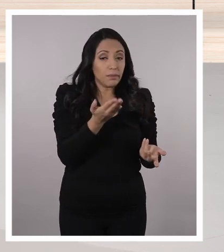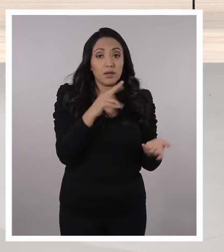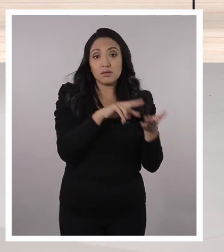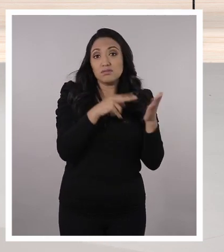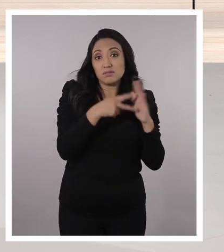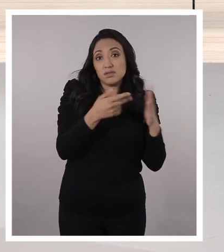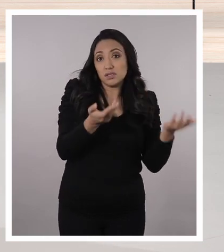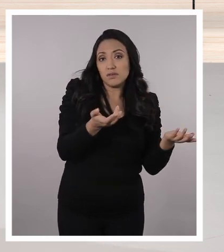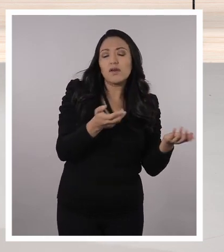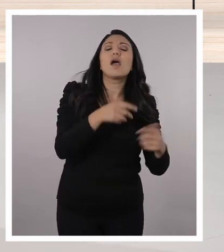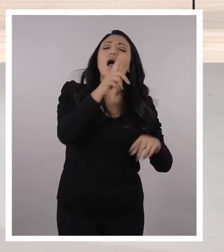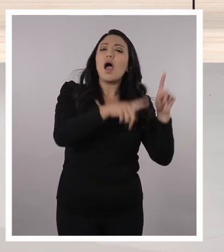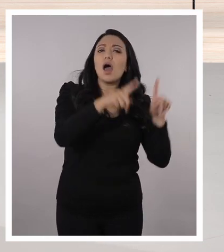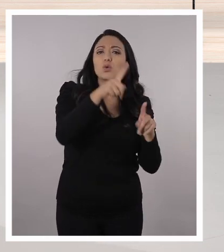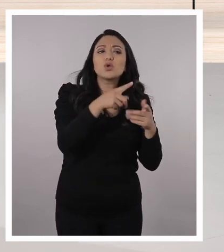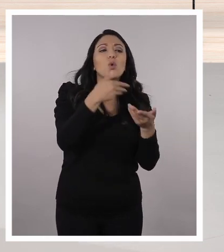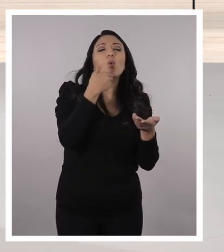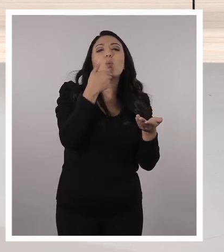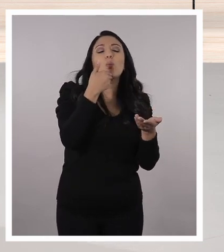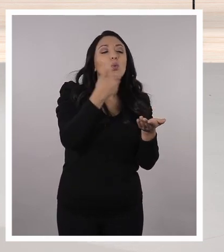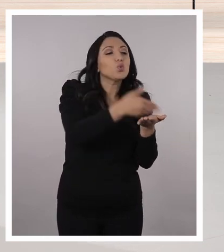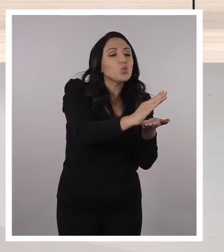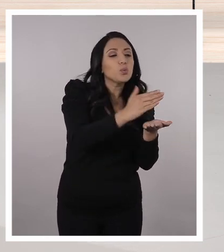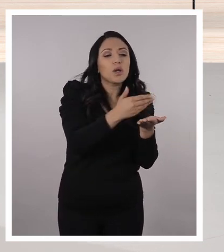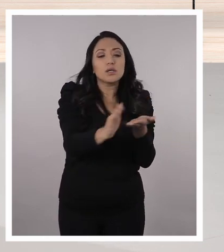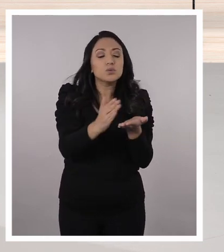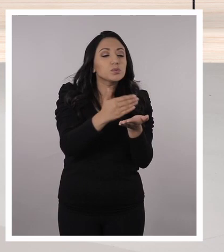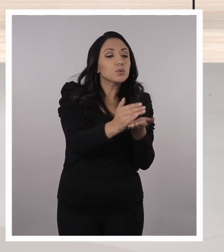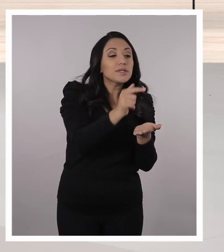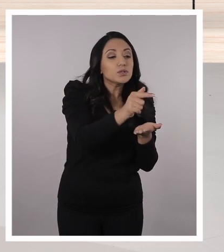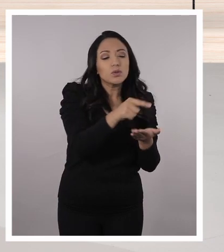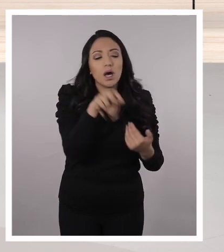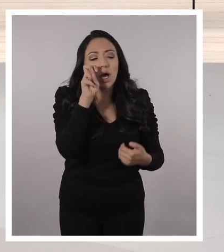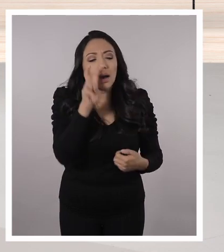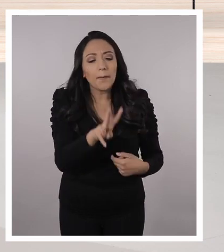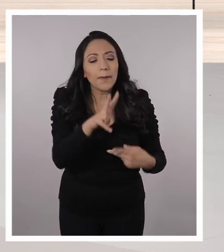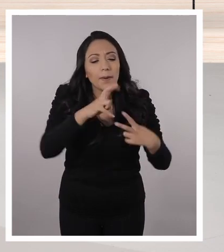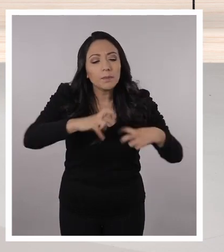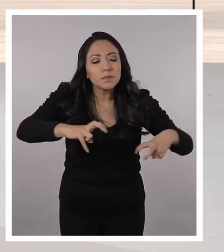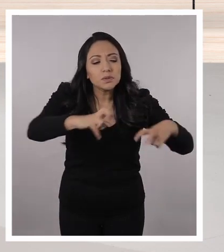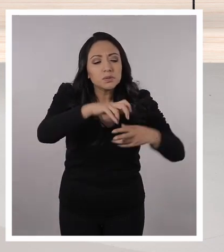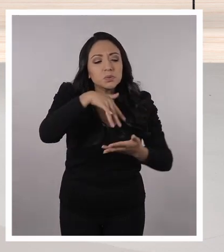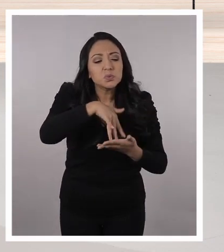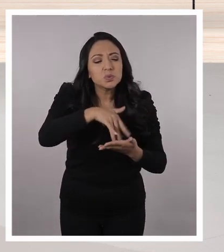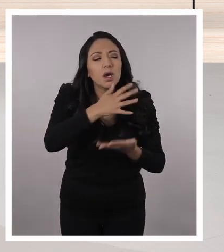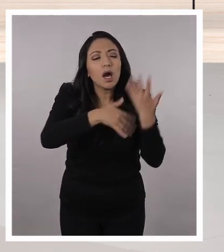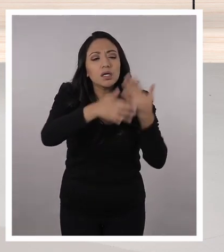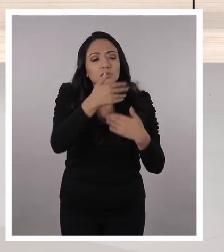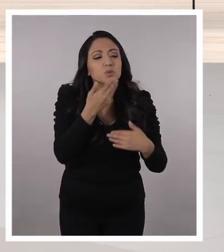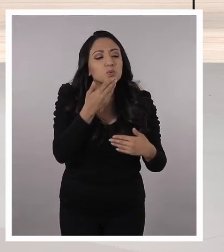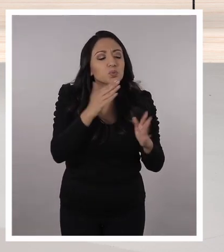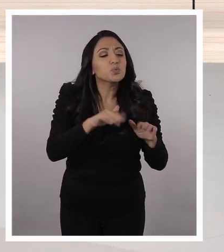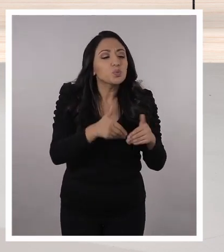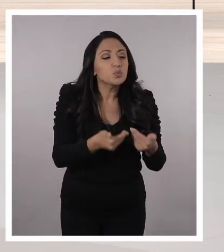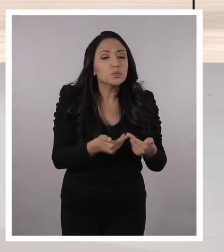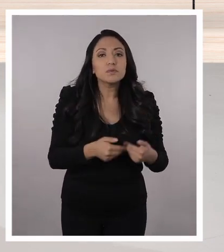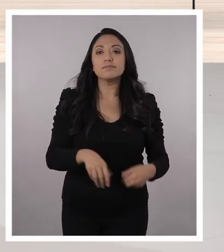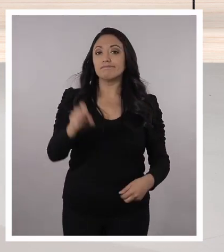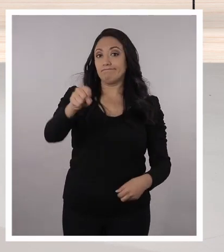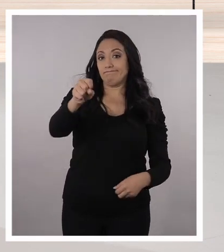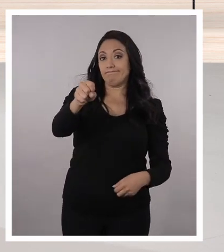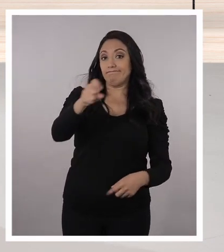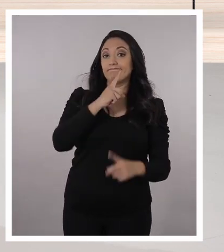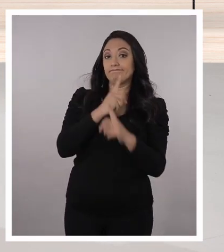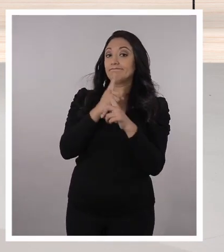planeta. O sea, encontramos ciertos restos que debemos analizar y estudiar para saber de dónde vinieron.